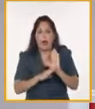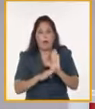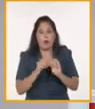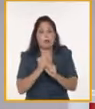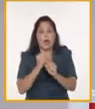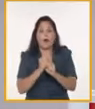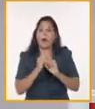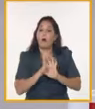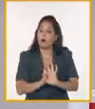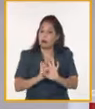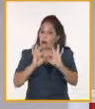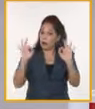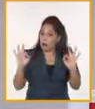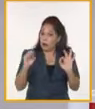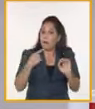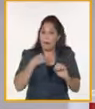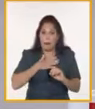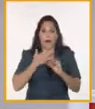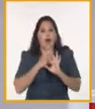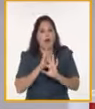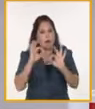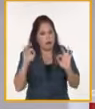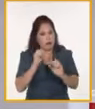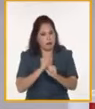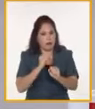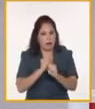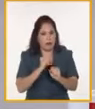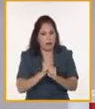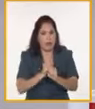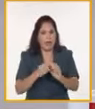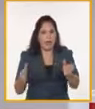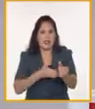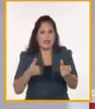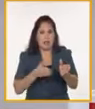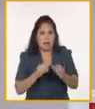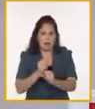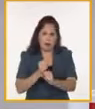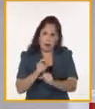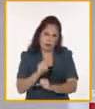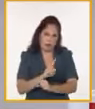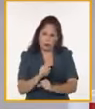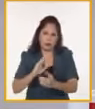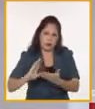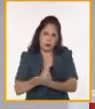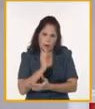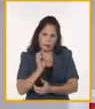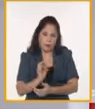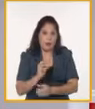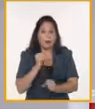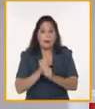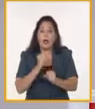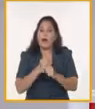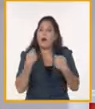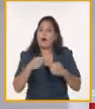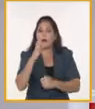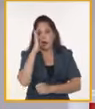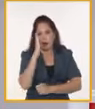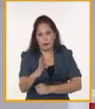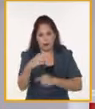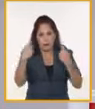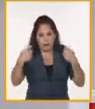promoviendo la calidad en el empleo estamos en la lucha contra la informalidad en el empleo Entonces ese ese empleo digno ese respeto a los